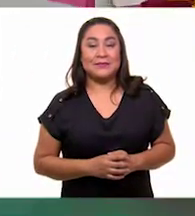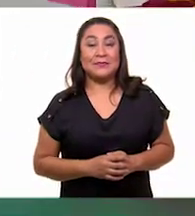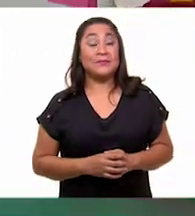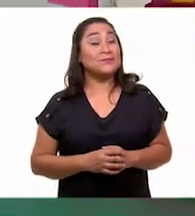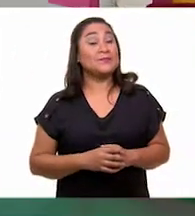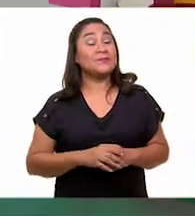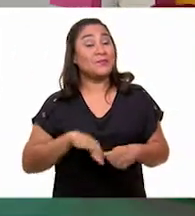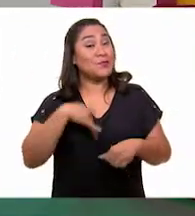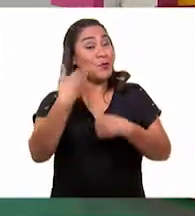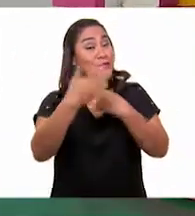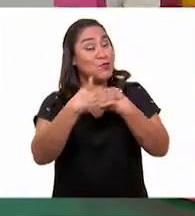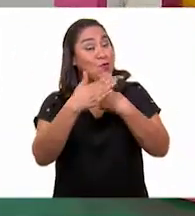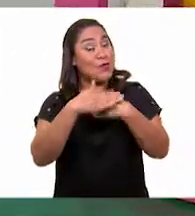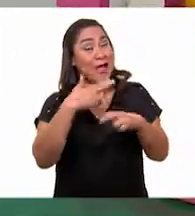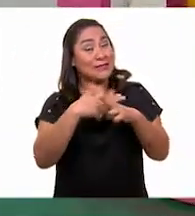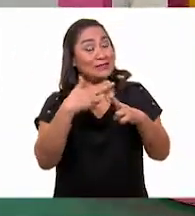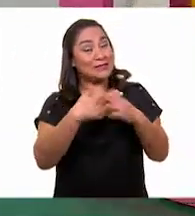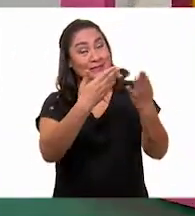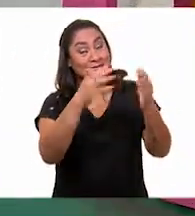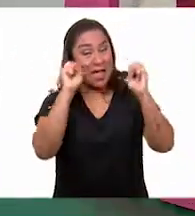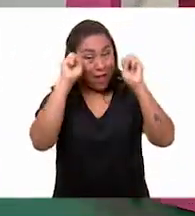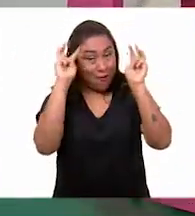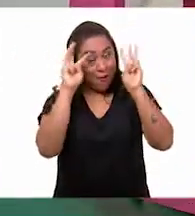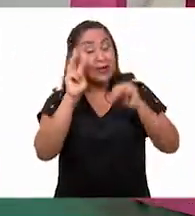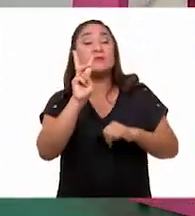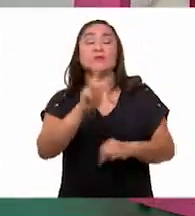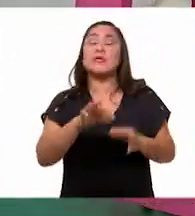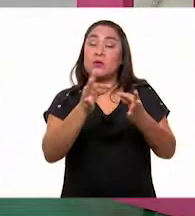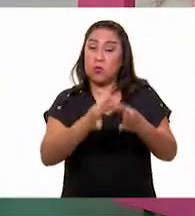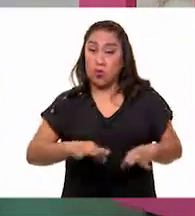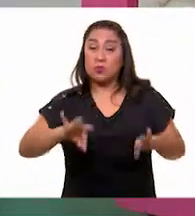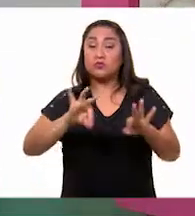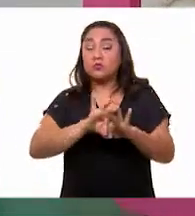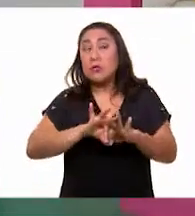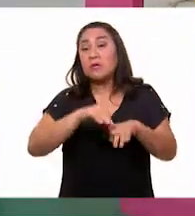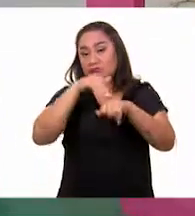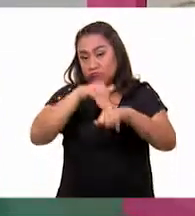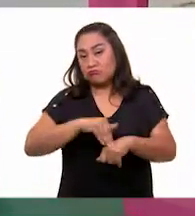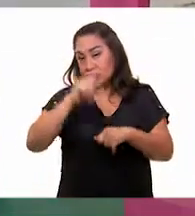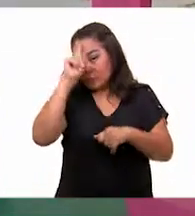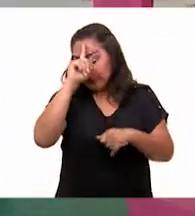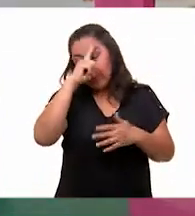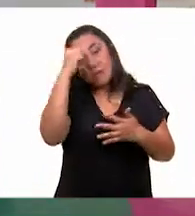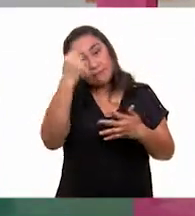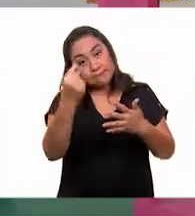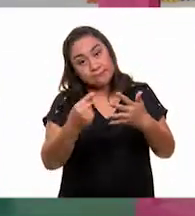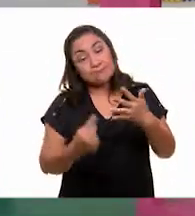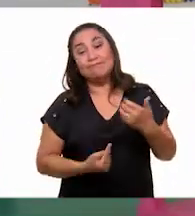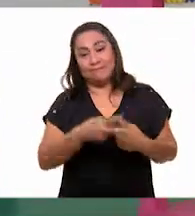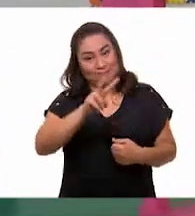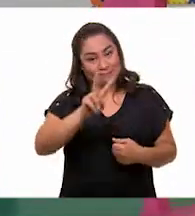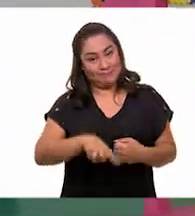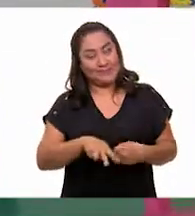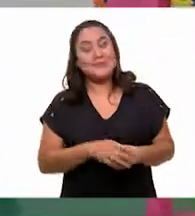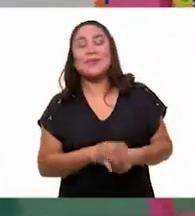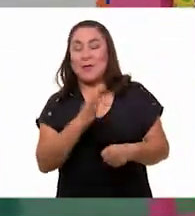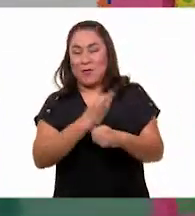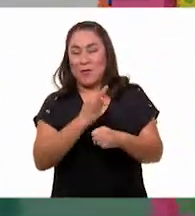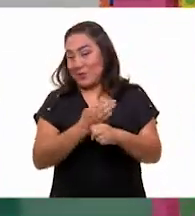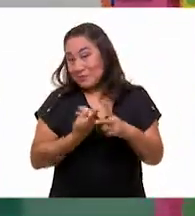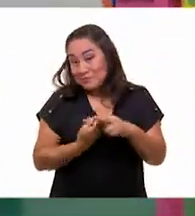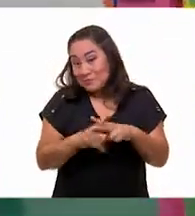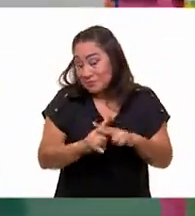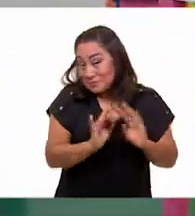¡Hasta pronto, Ajo Listo! Y qué importante es seguir con todas estas recomendaciones, ¿verdad? Bueno, muy bien. Ahora sí, vamos a comenzar. ¿Qué